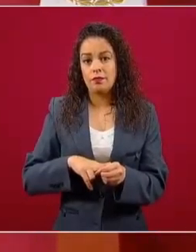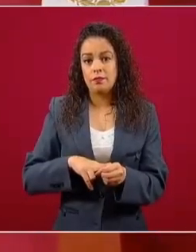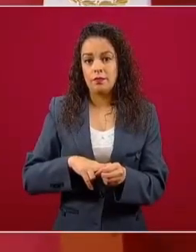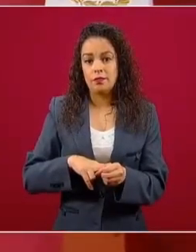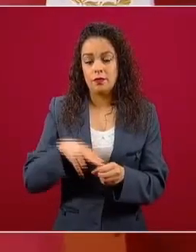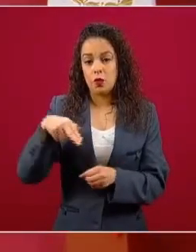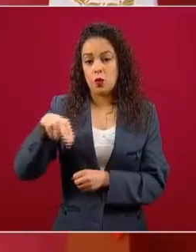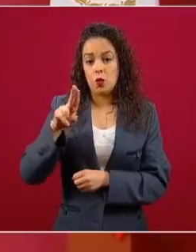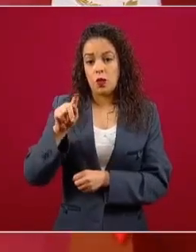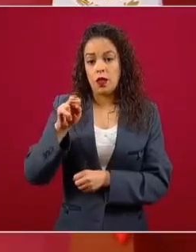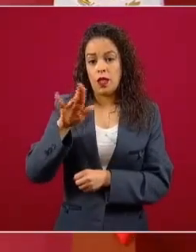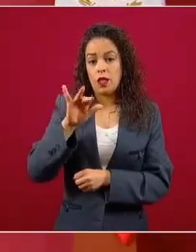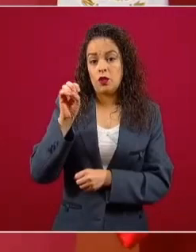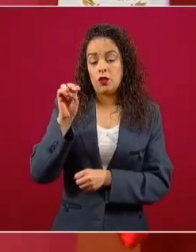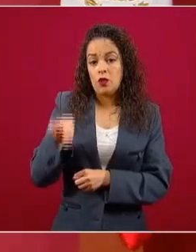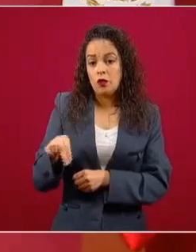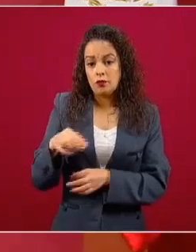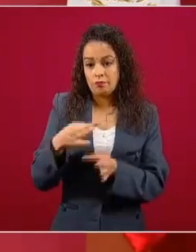Voy a usar